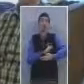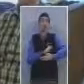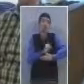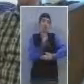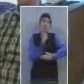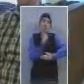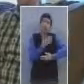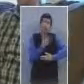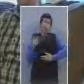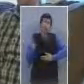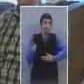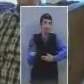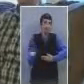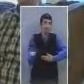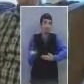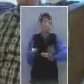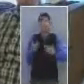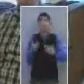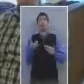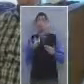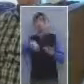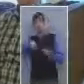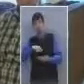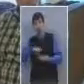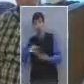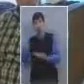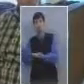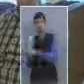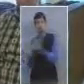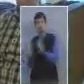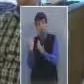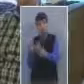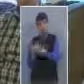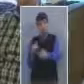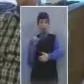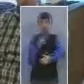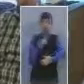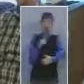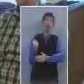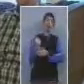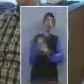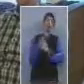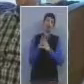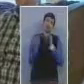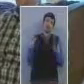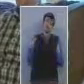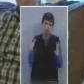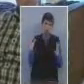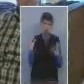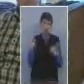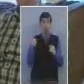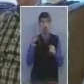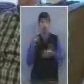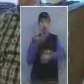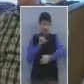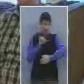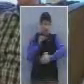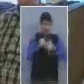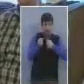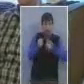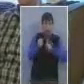Las donaciones nos ayudaron mucho. Es un increíble beneficio contar con acceso a algo como